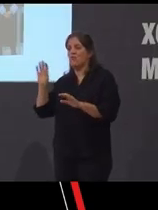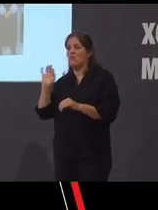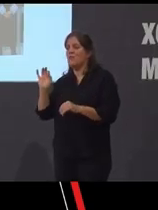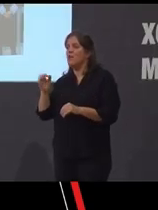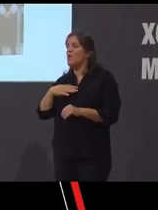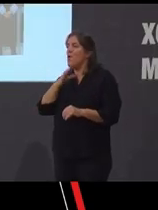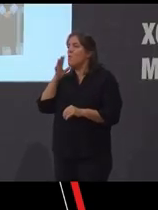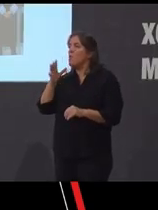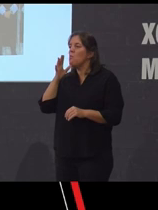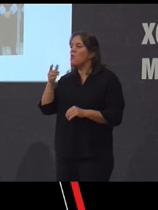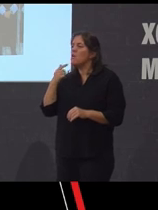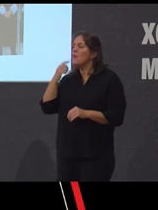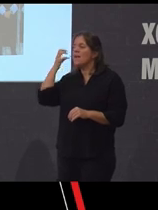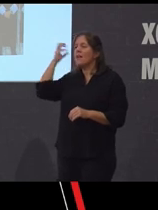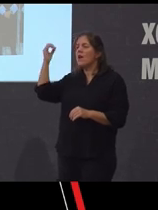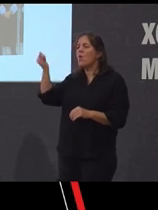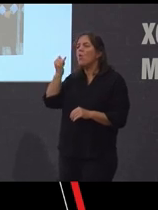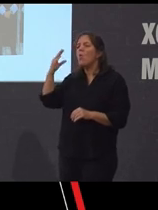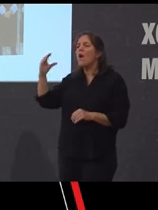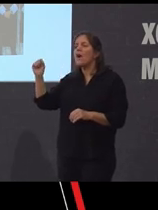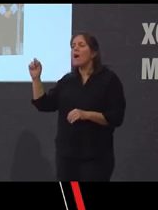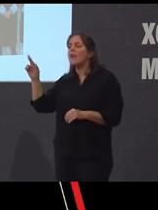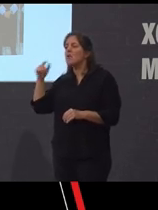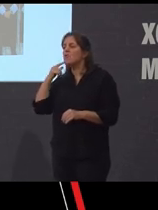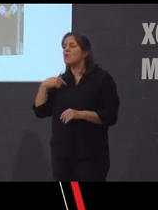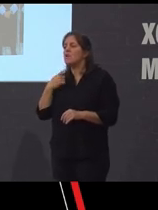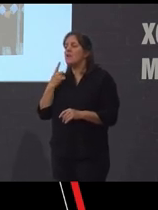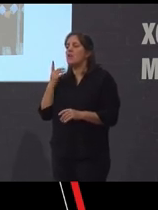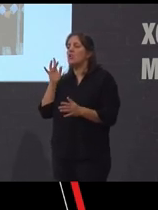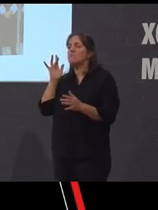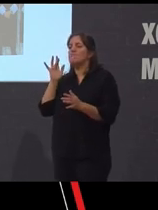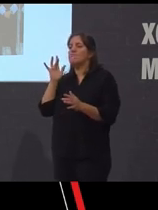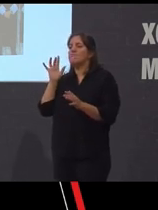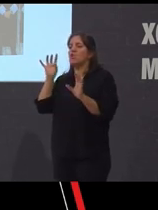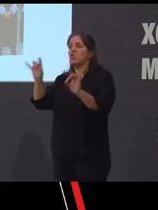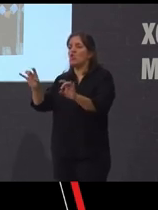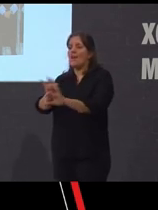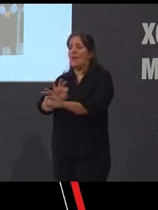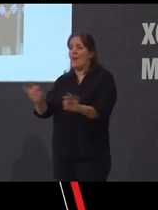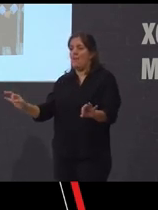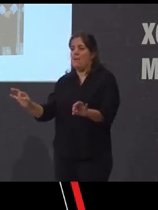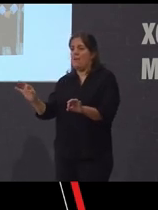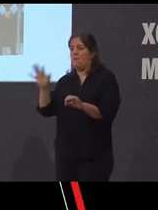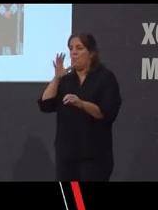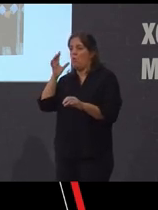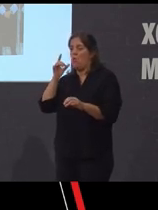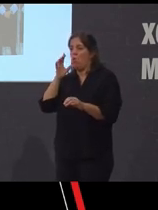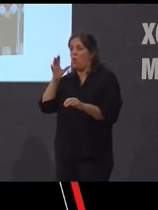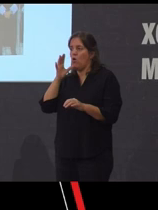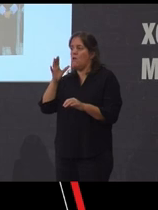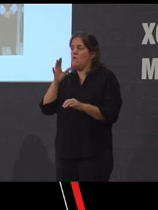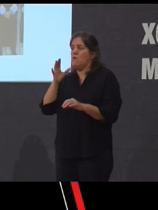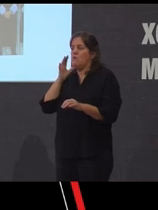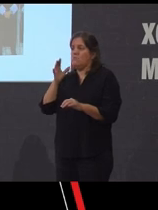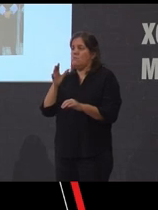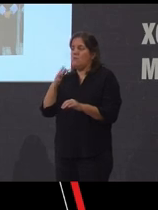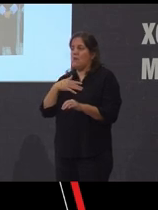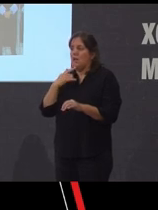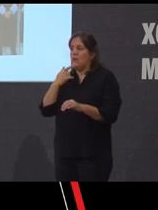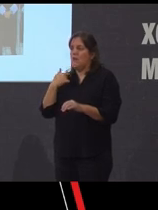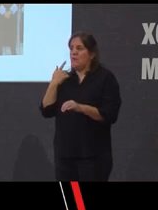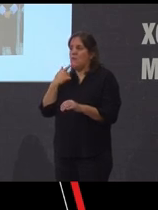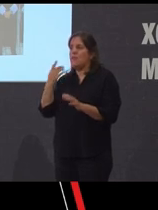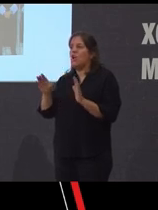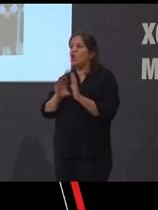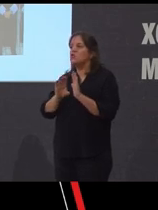Juan Carlos é inviolable, o rei é inviolable, mentras está, se supón, o que calquera entende lendo a